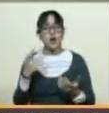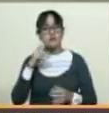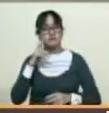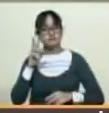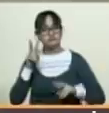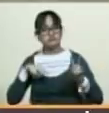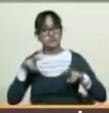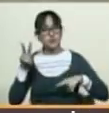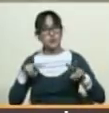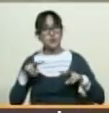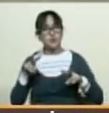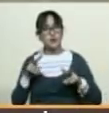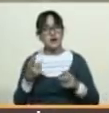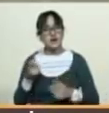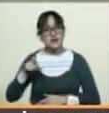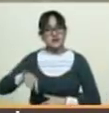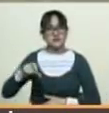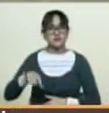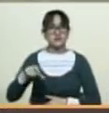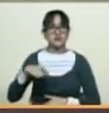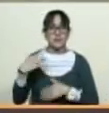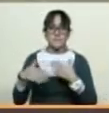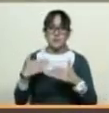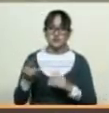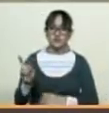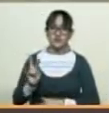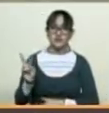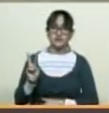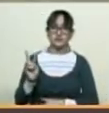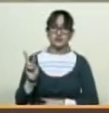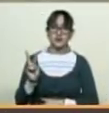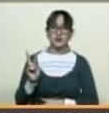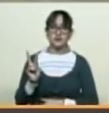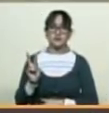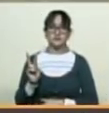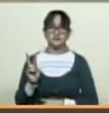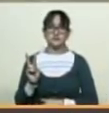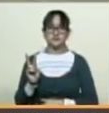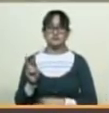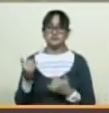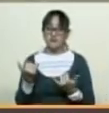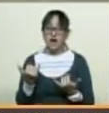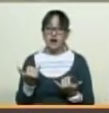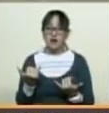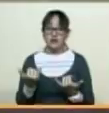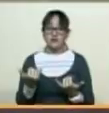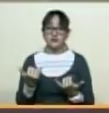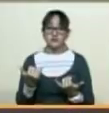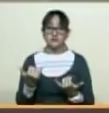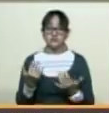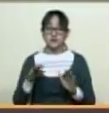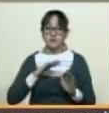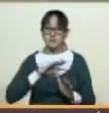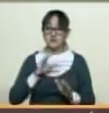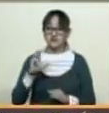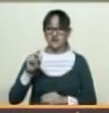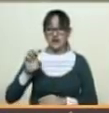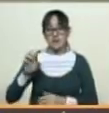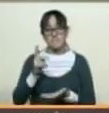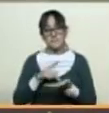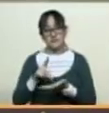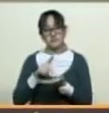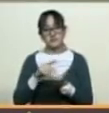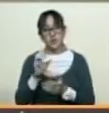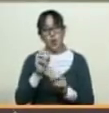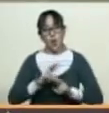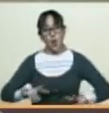observación necesita el proceso venezolano, si ya se descarta por parte del CNE la participación